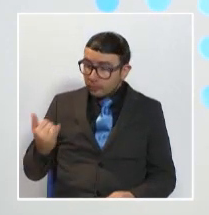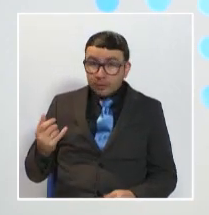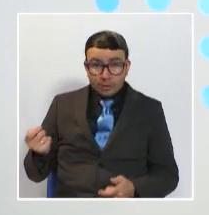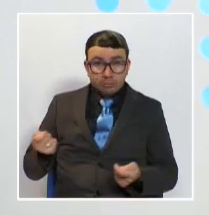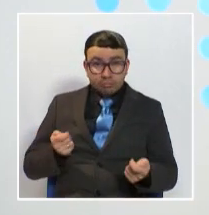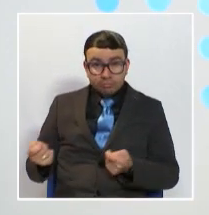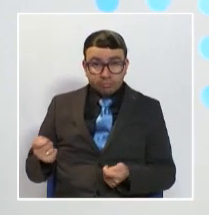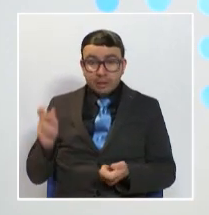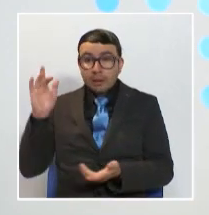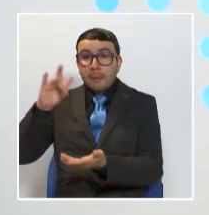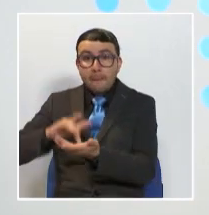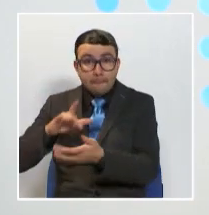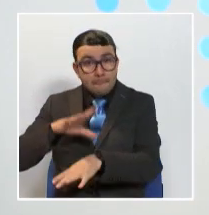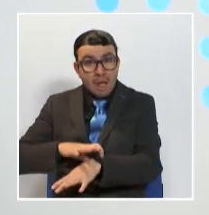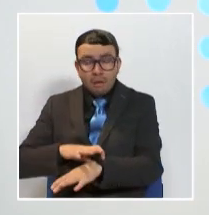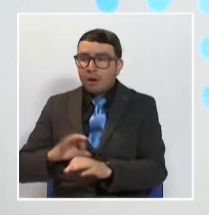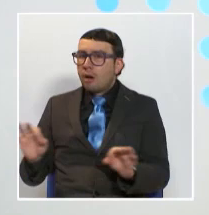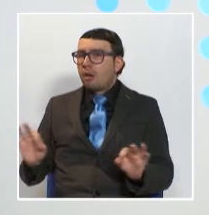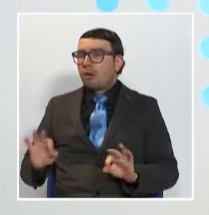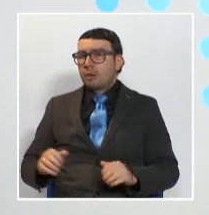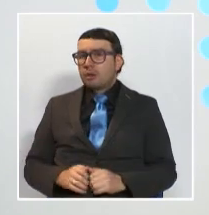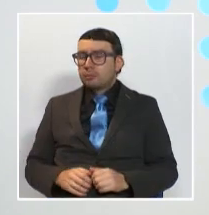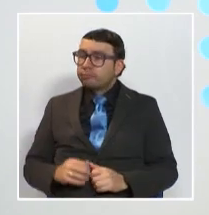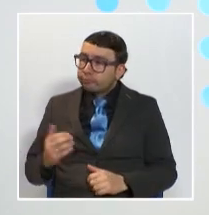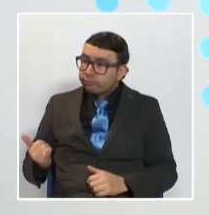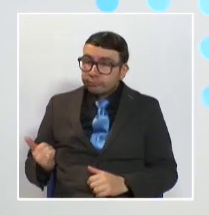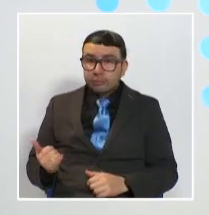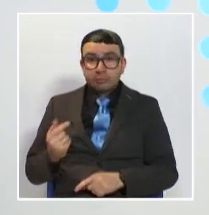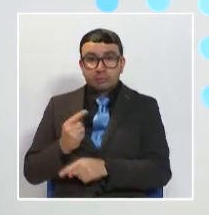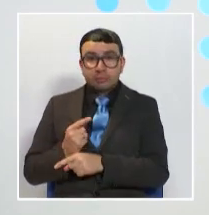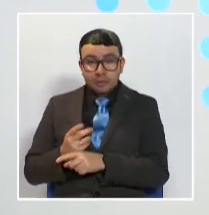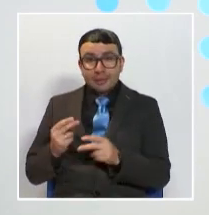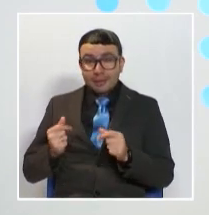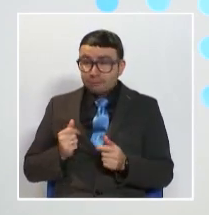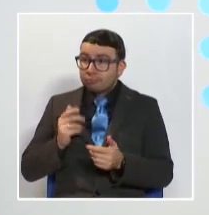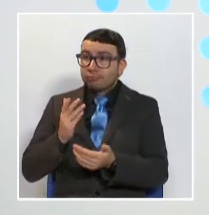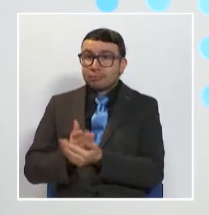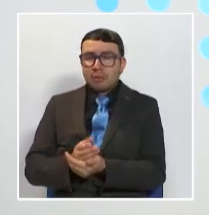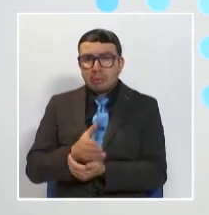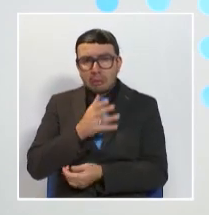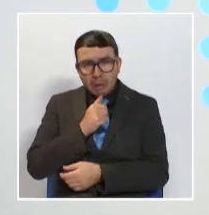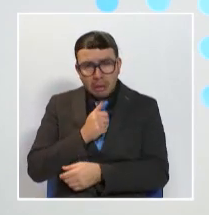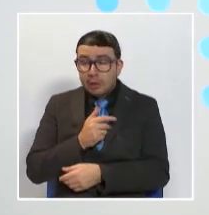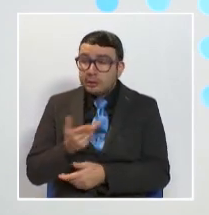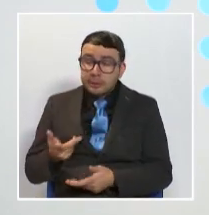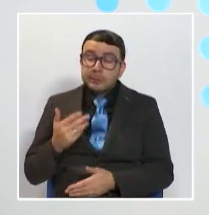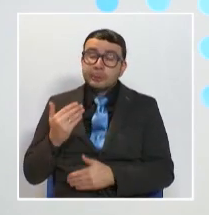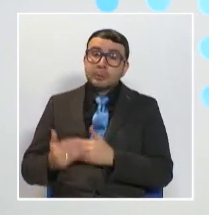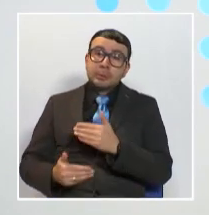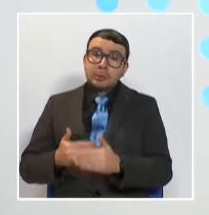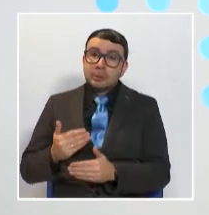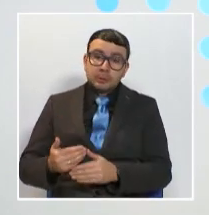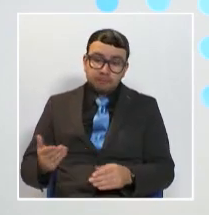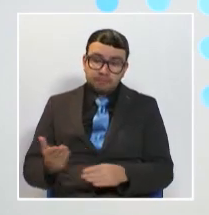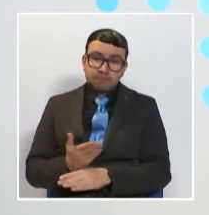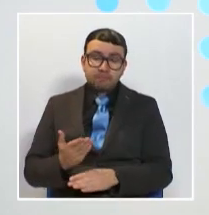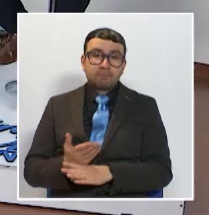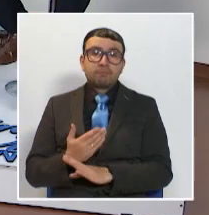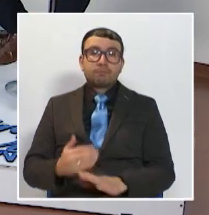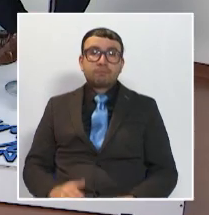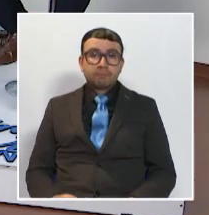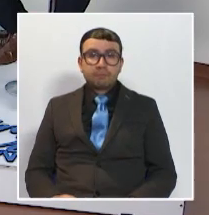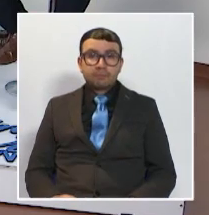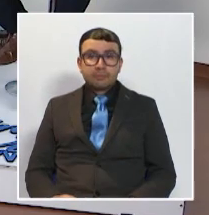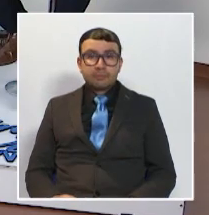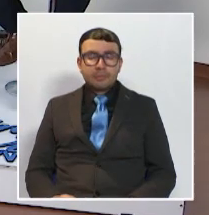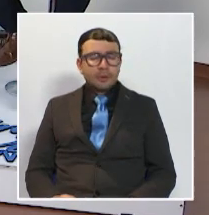tratamiento adecuado, ni el diagnóstico oportuno. Y ahí es donde el proceso se complica. Nosotros le